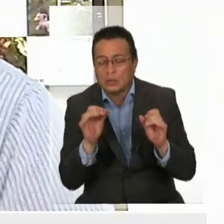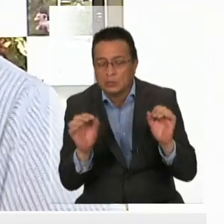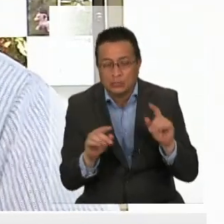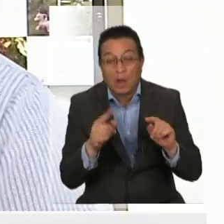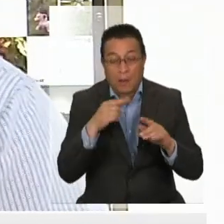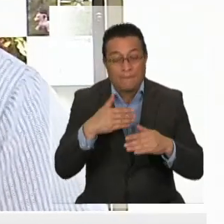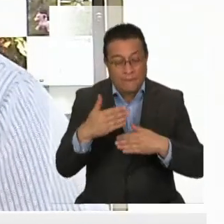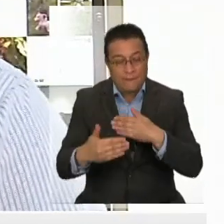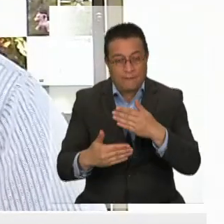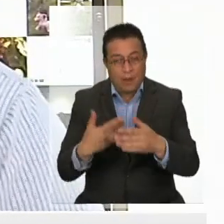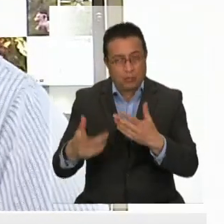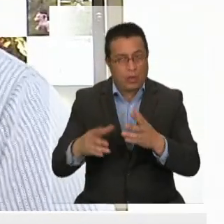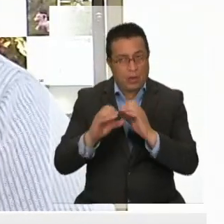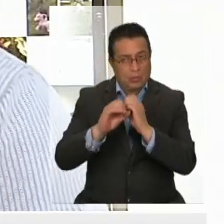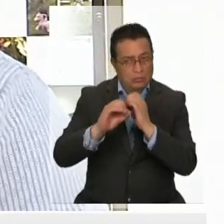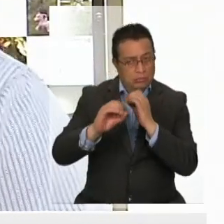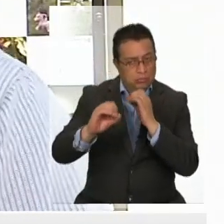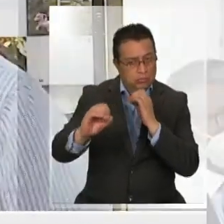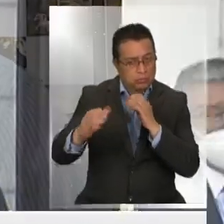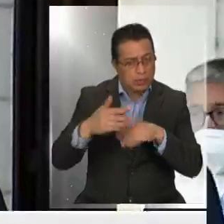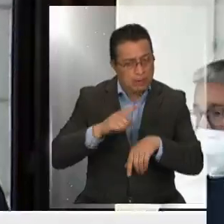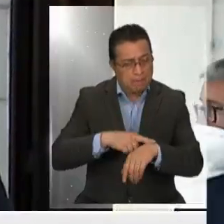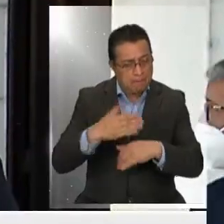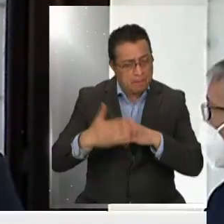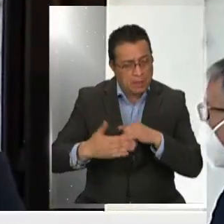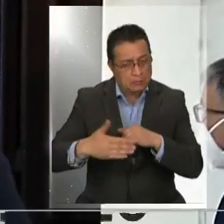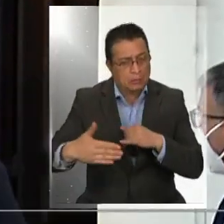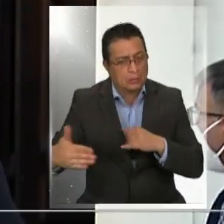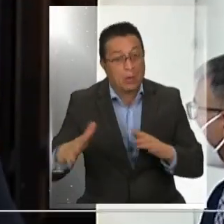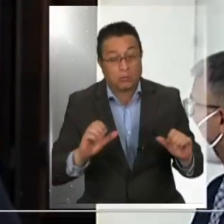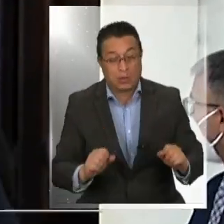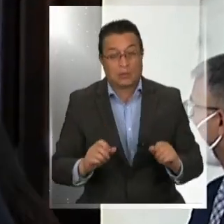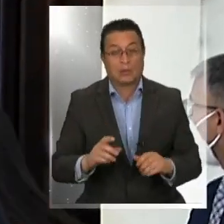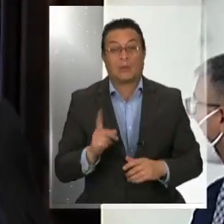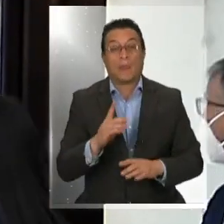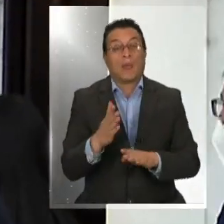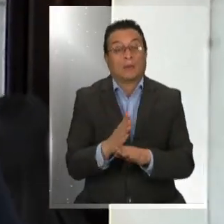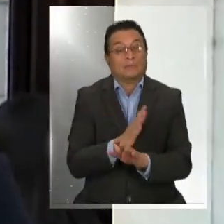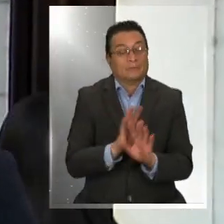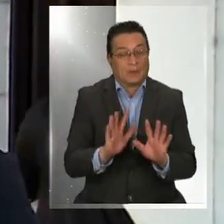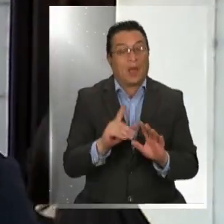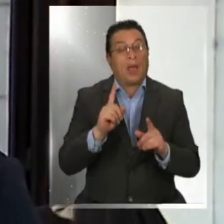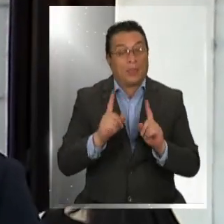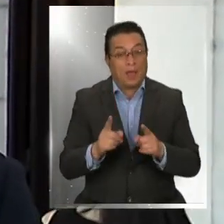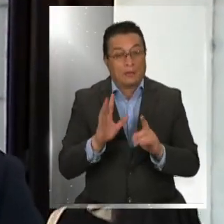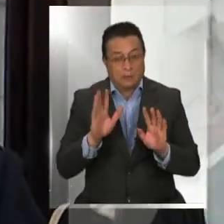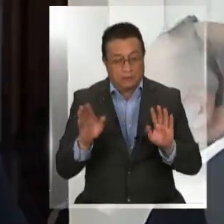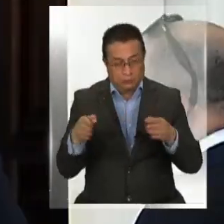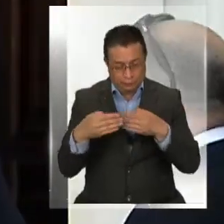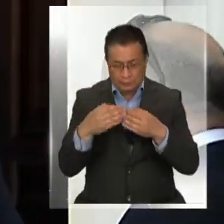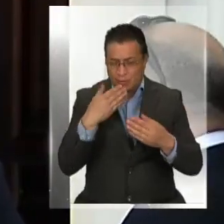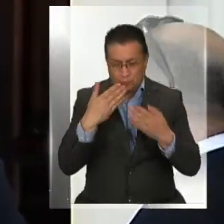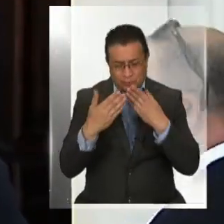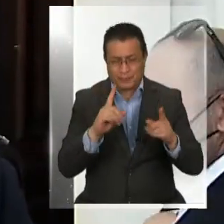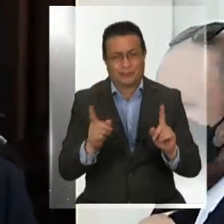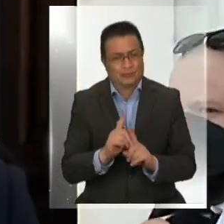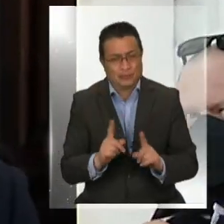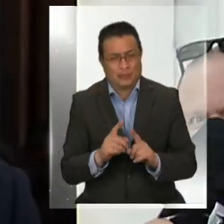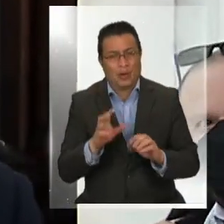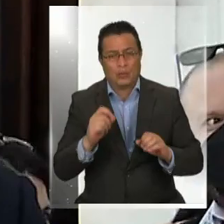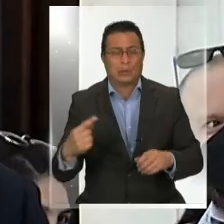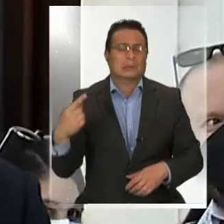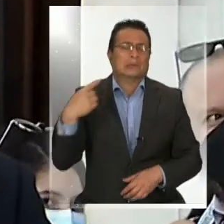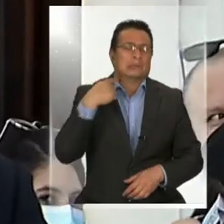más y uno puede proyectar entonces la necesidad de ciertos plazos. No, yo creo que no solo es anticipado, sino que tenemos que cerrarle la puerta a ese debate. Sería nefasto y